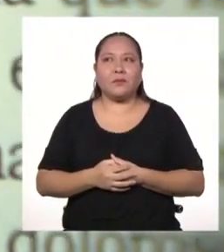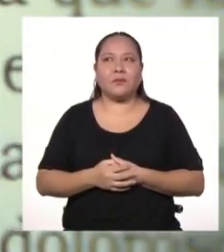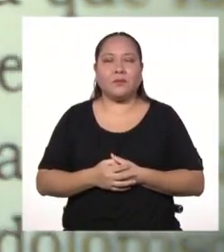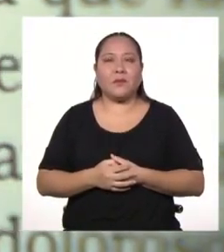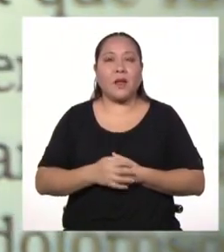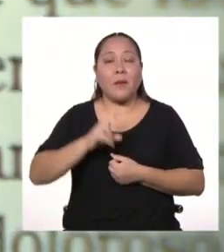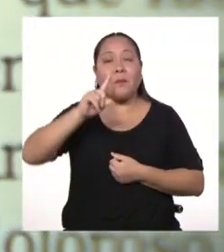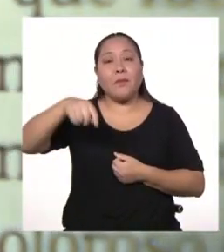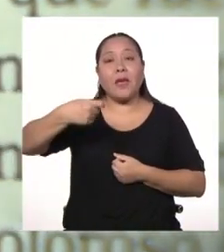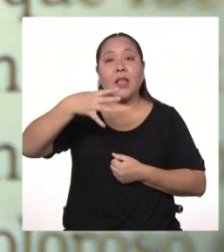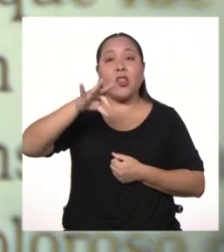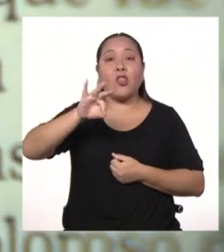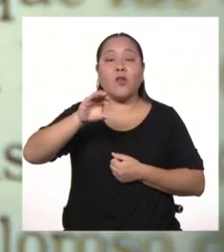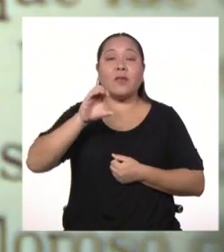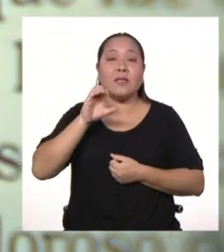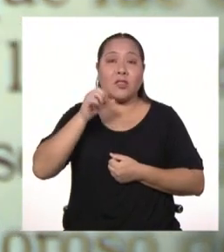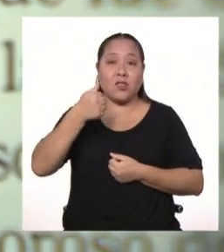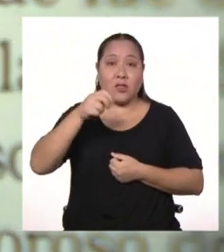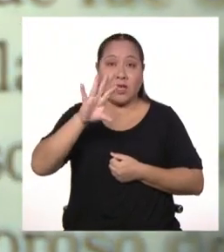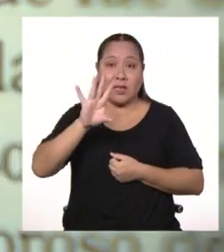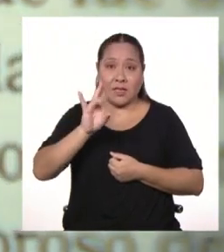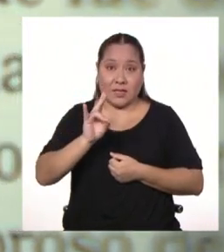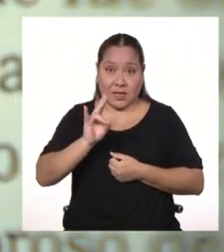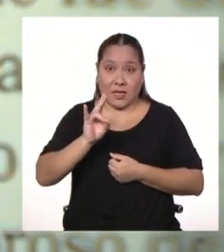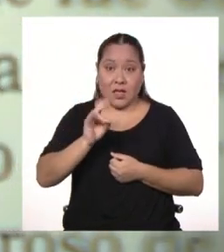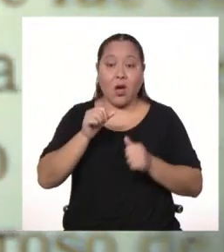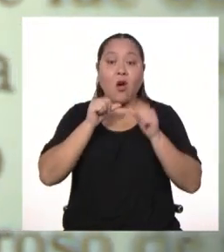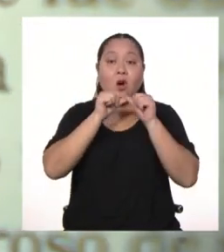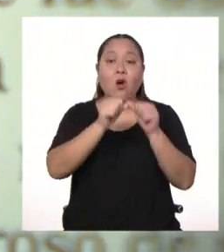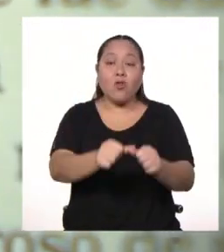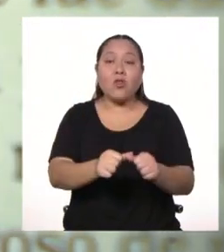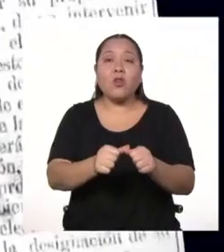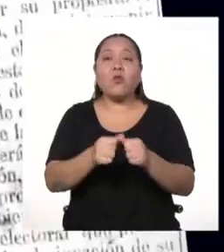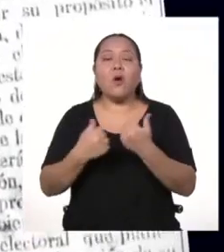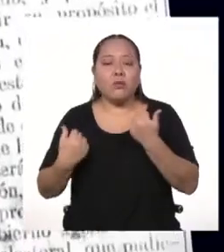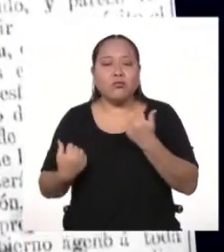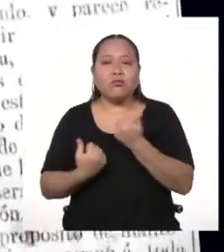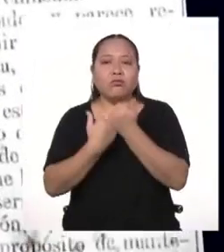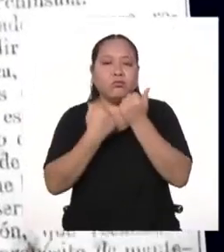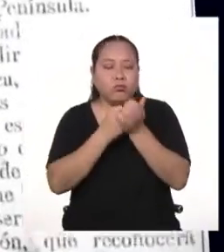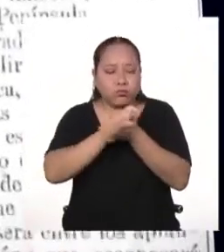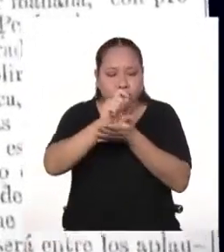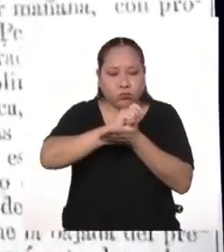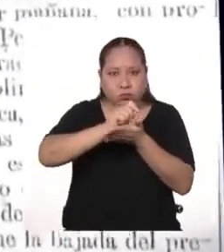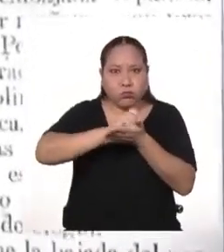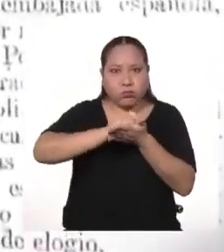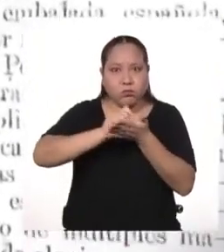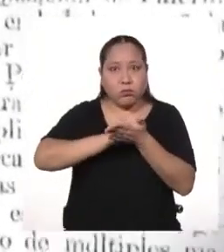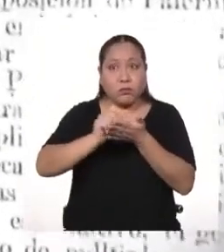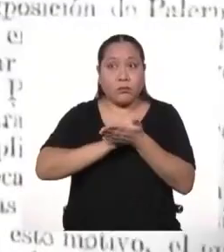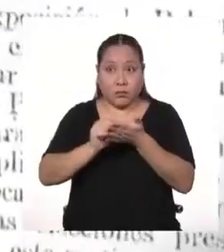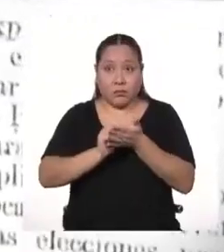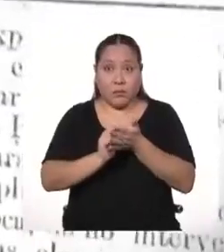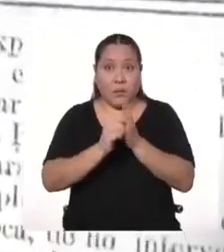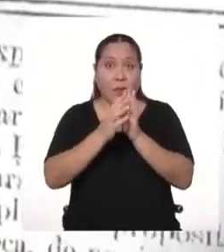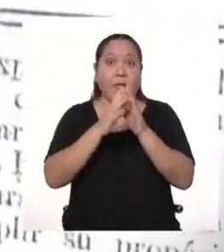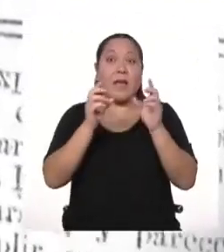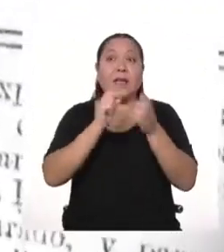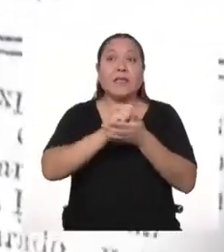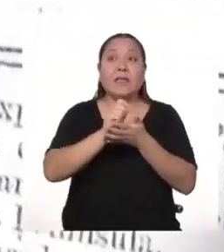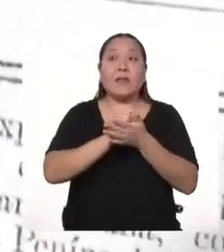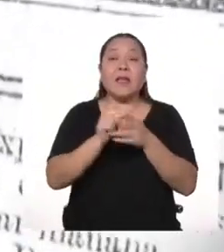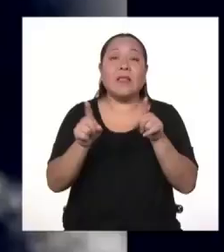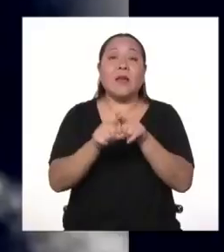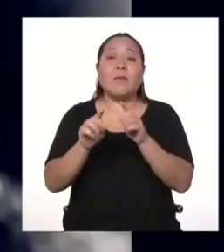En 1917 continúa su intensa colaboración literaria y periodística en la prensa. Tras la muerte